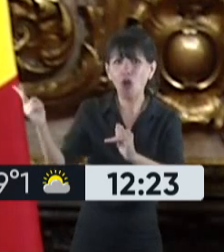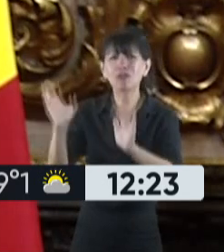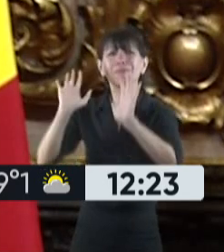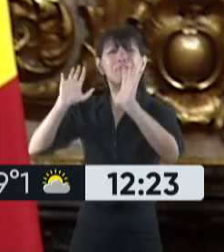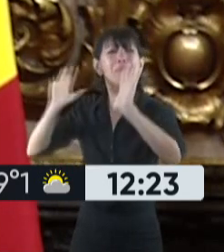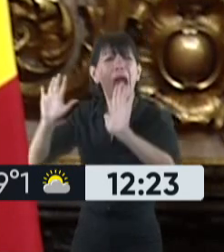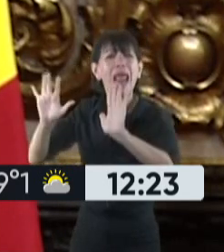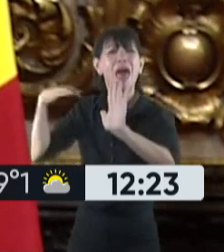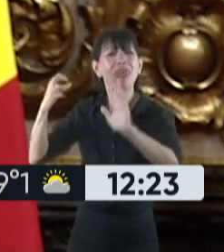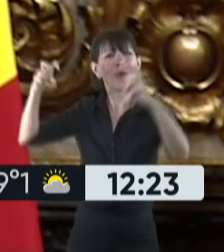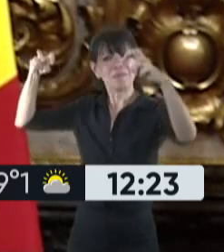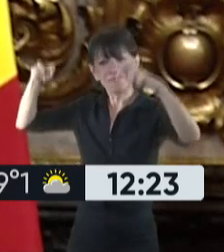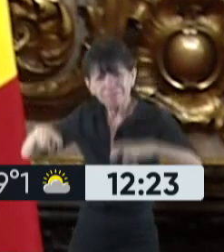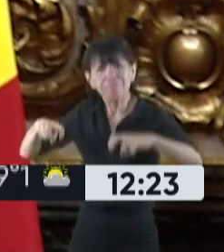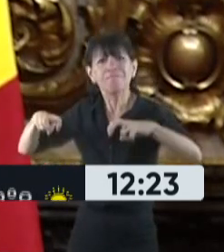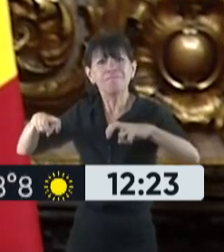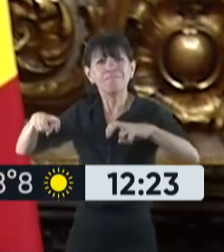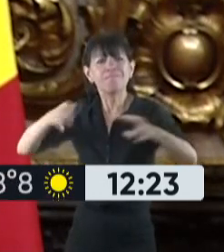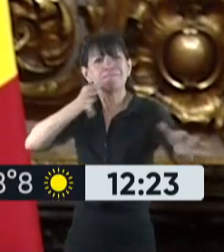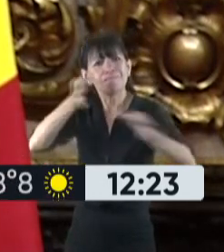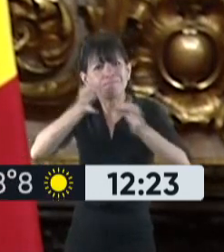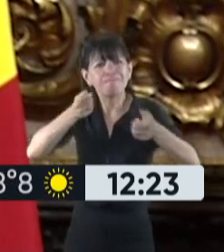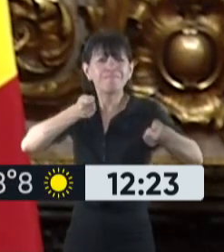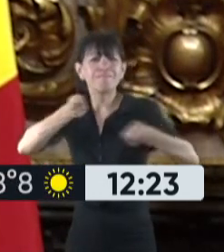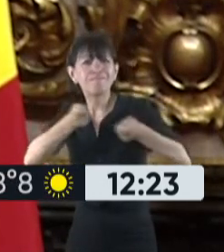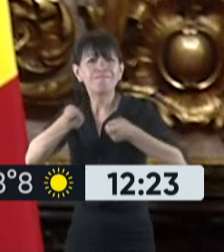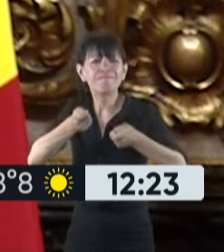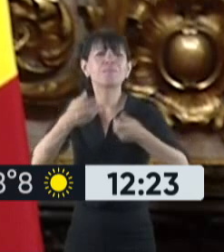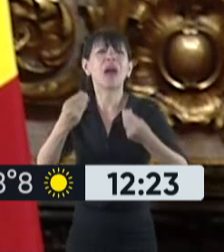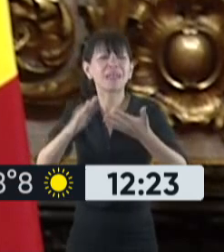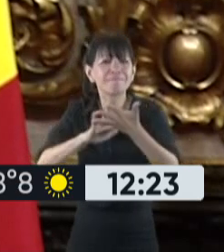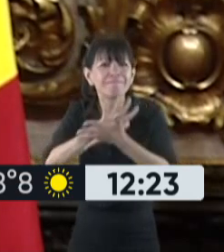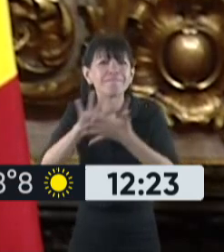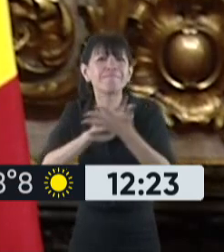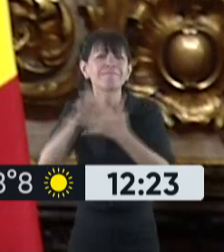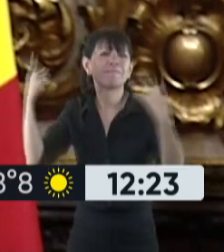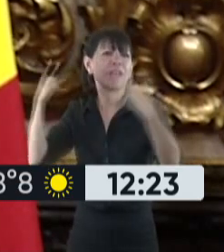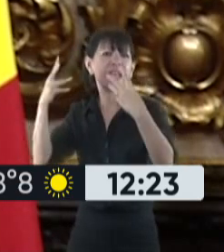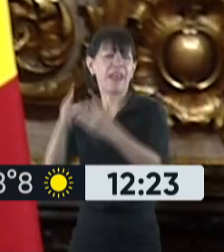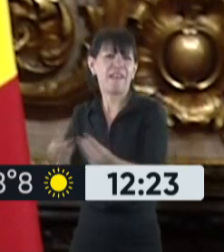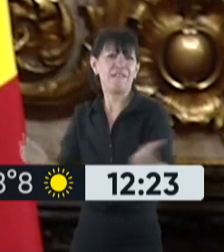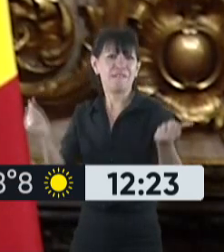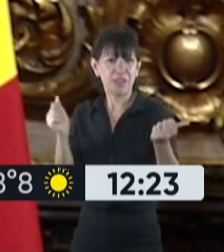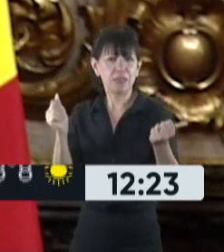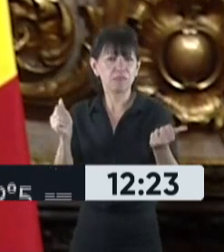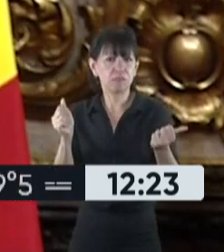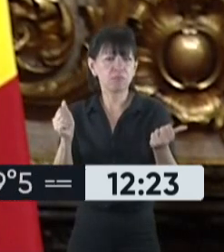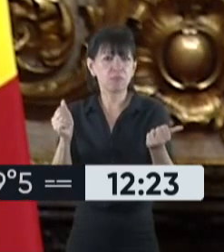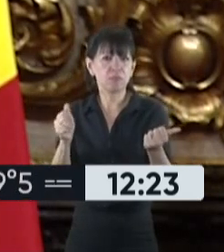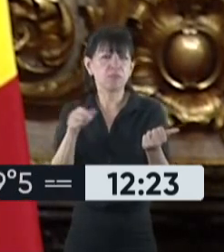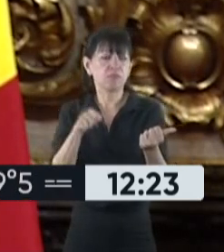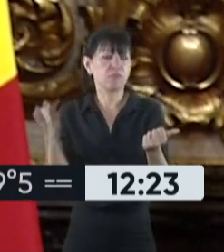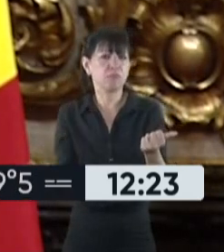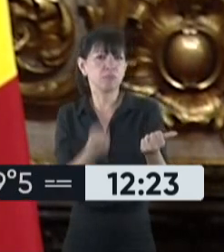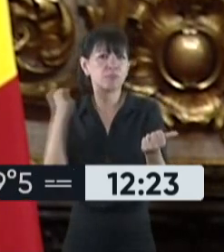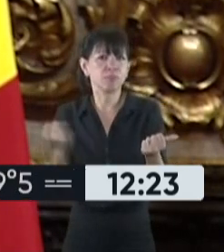la misma mesa y empezar las negociaciones de paz. El impacto económico de esta guerra es significativo, muy